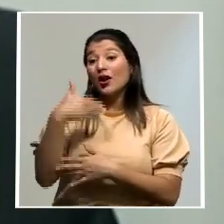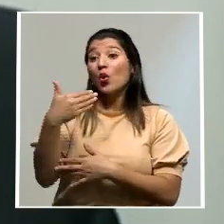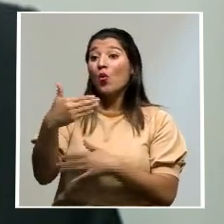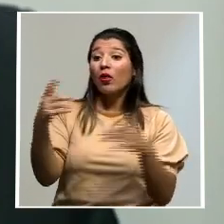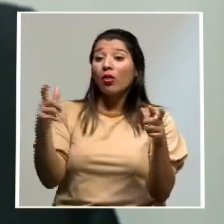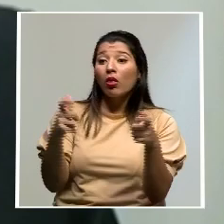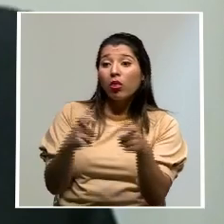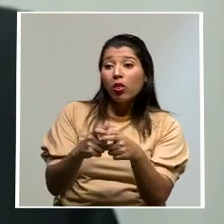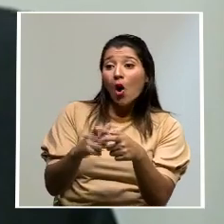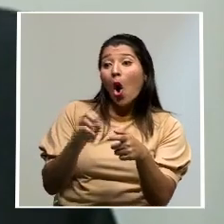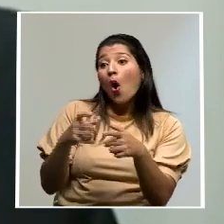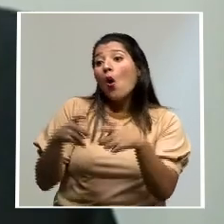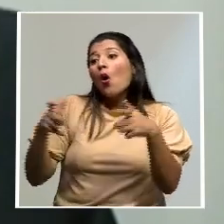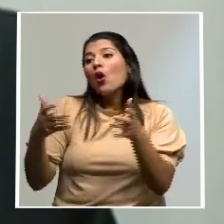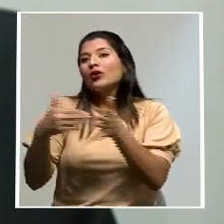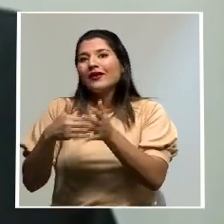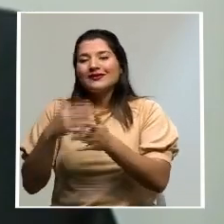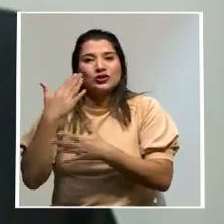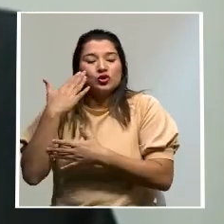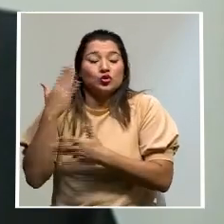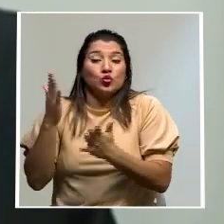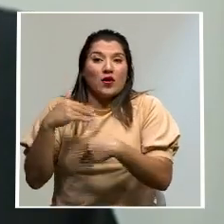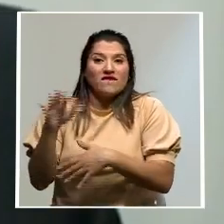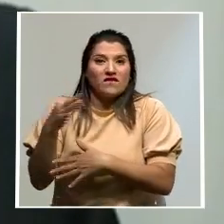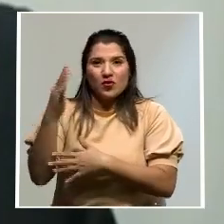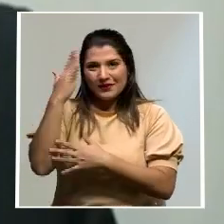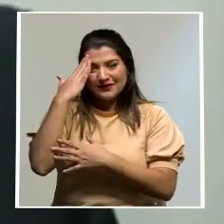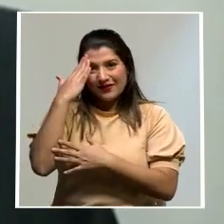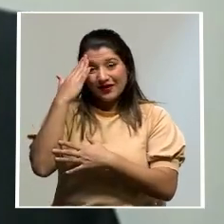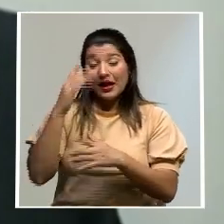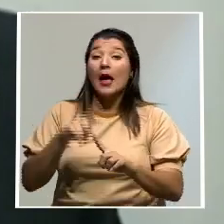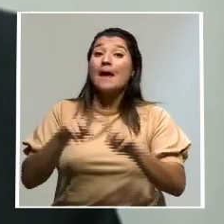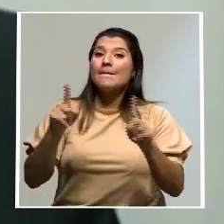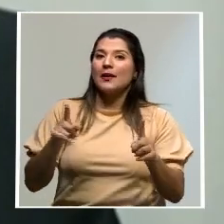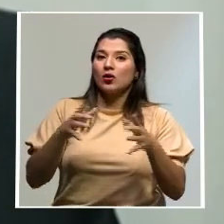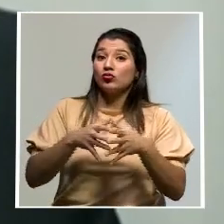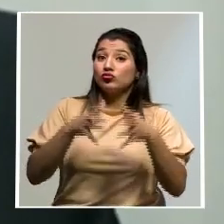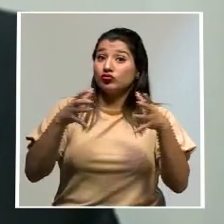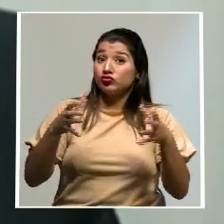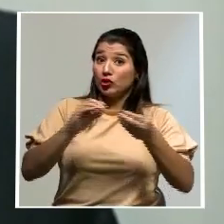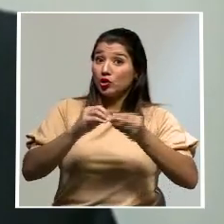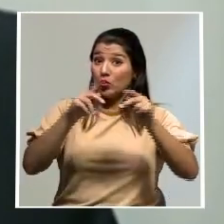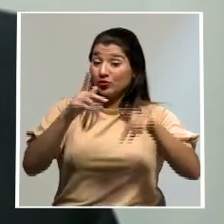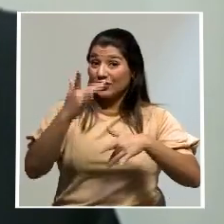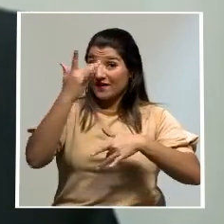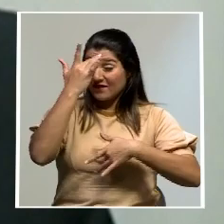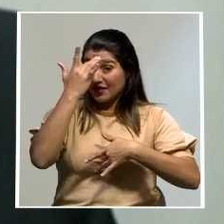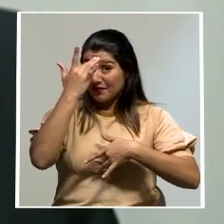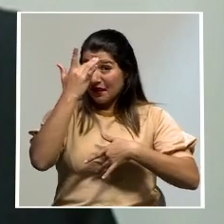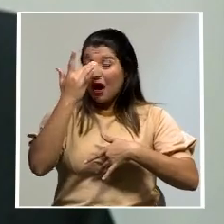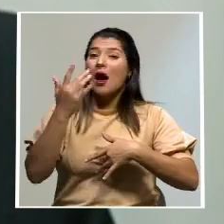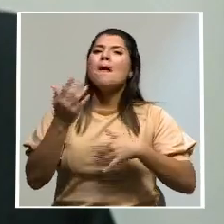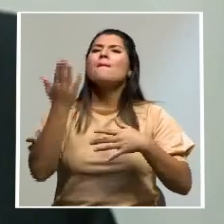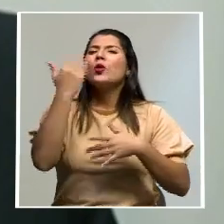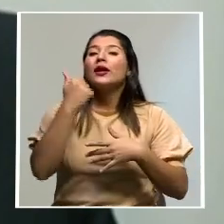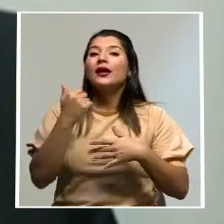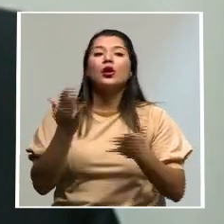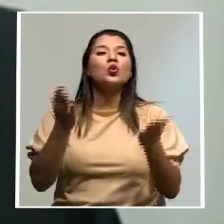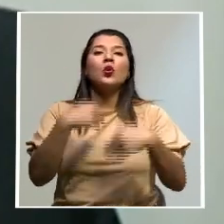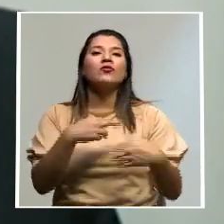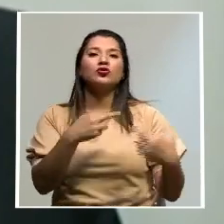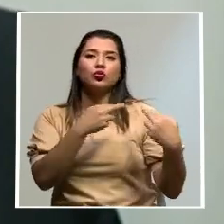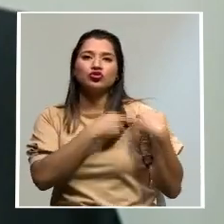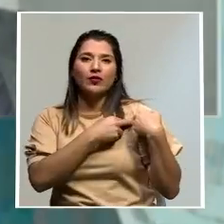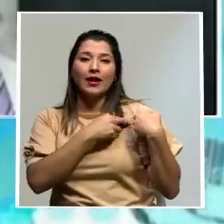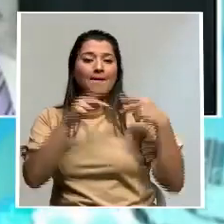contagios. Lo que sí es cierto es que los contagios han aumentado por la irresponsabilidad que hemos tenido los ciudadanos de no protegernos ante la pandemia.